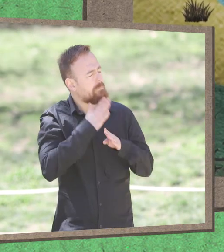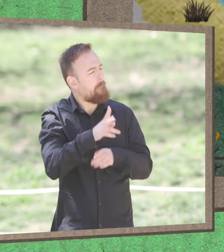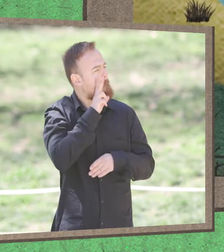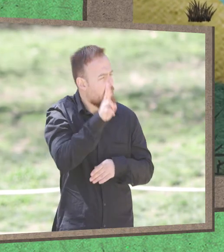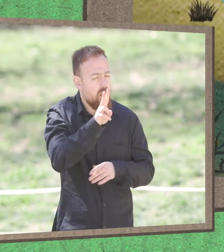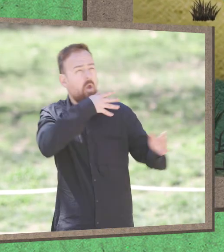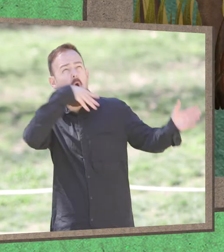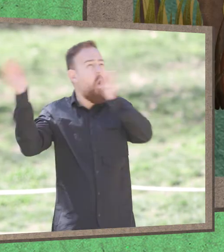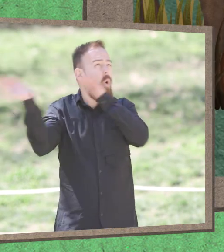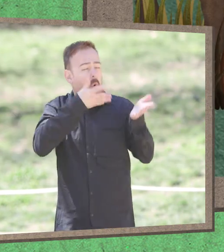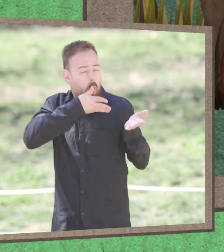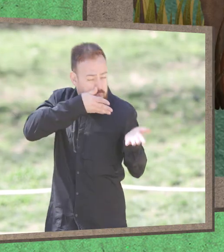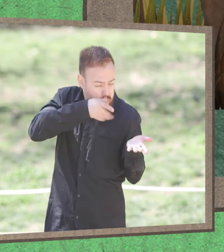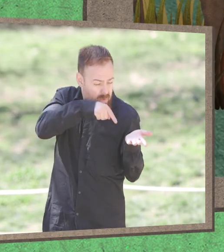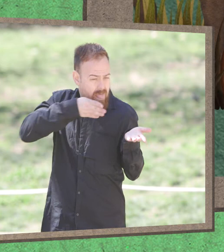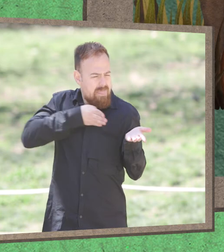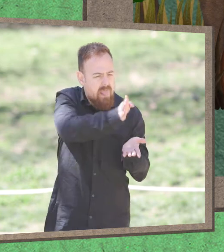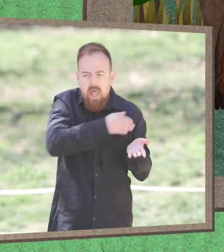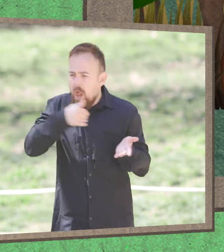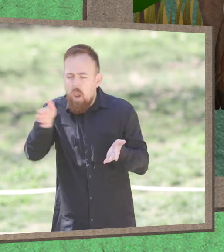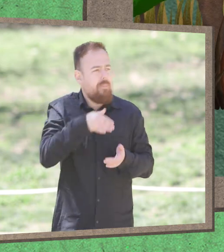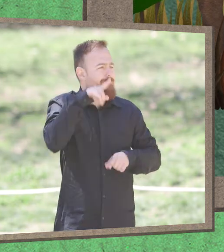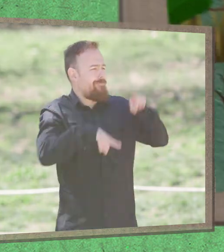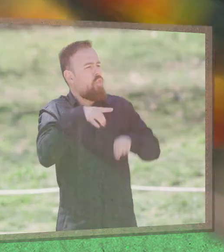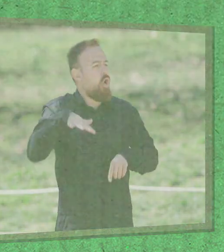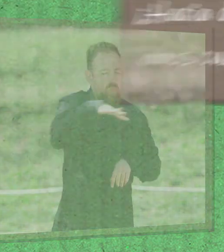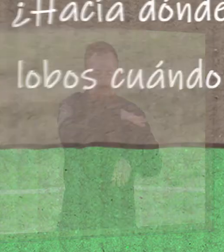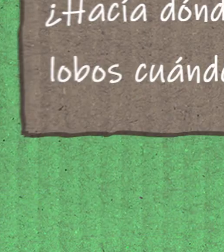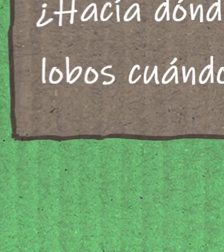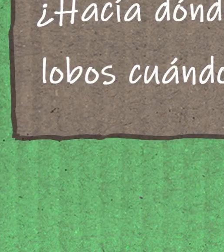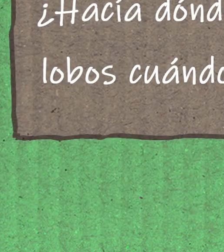mirar hacia donde sopla el viento y dónde está la pendiente.